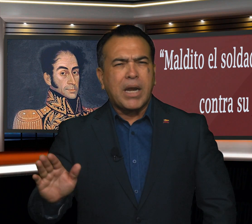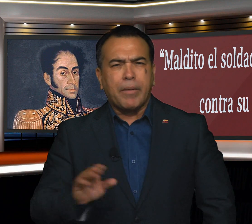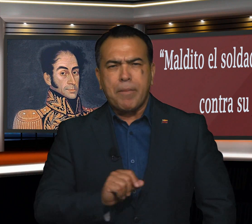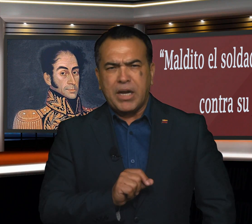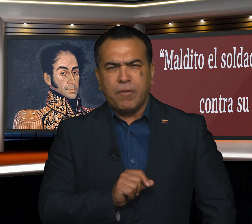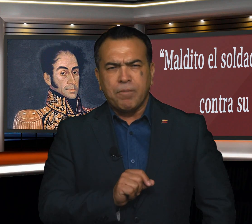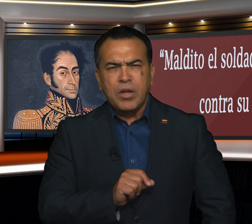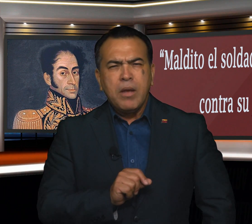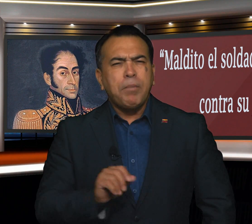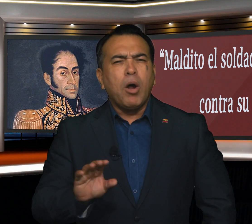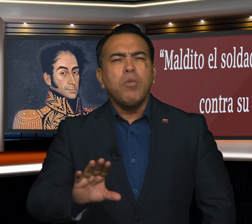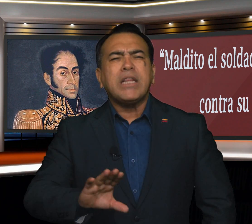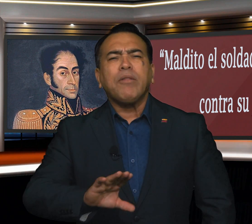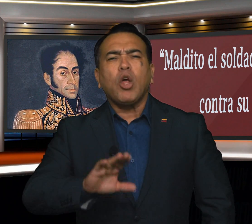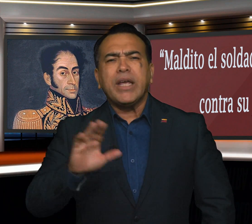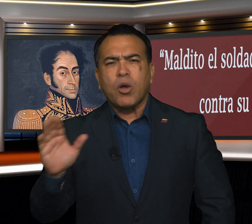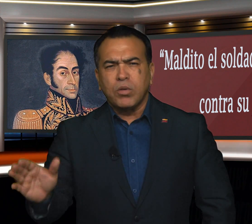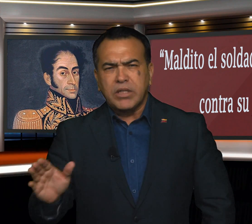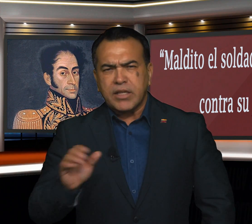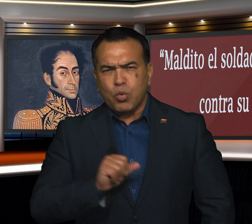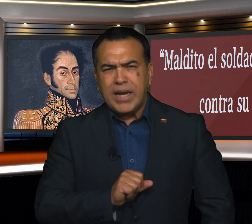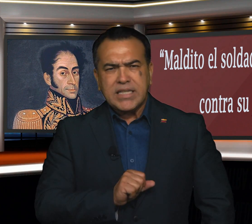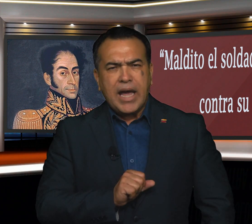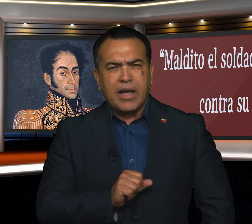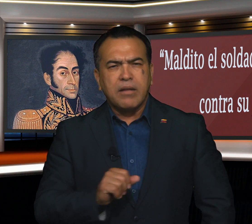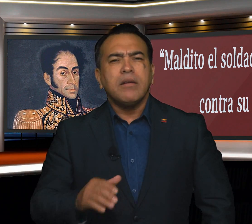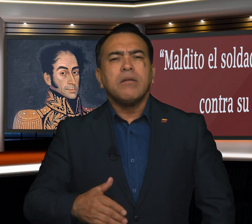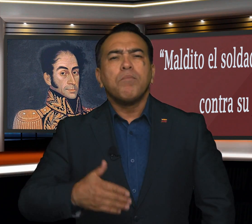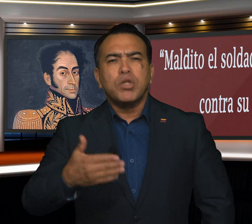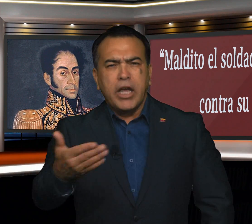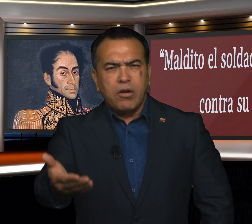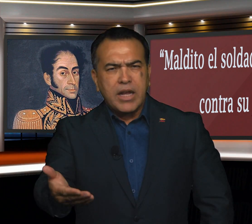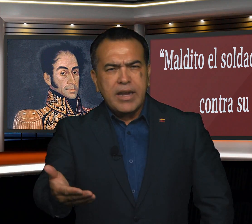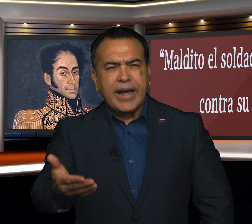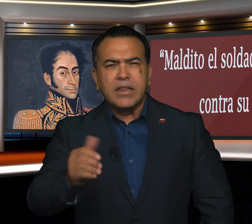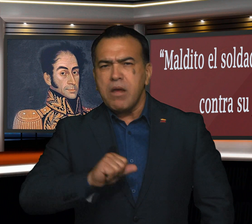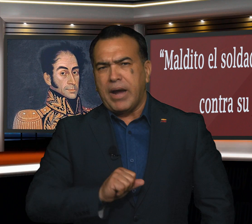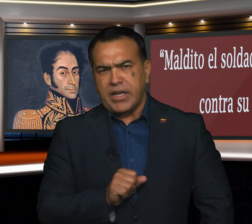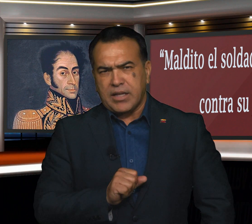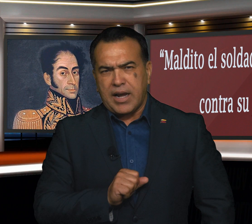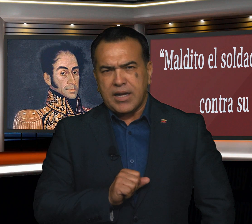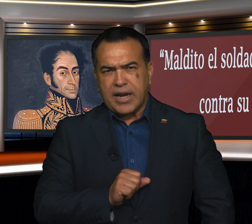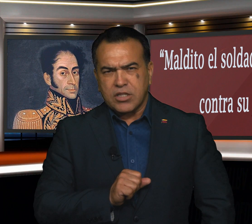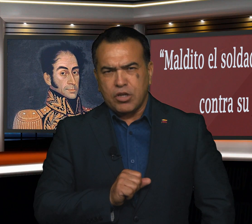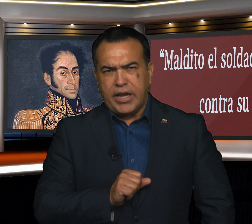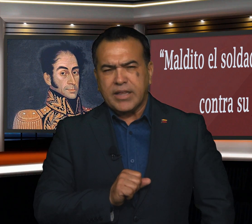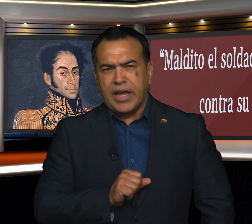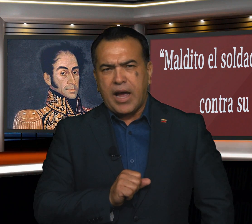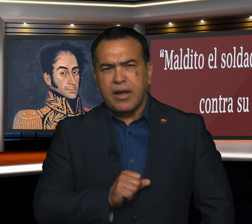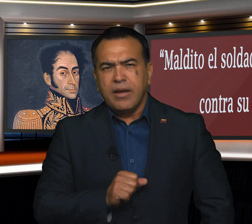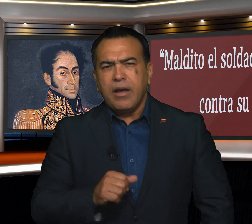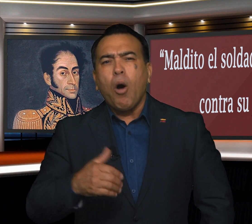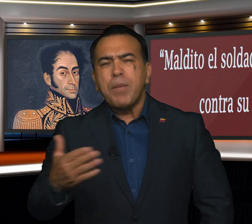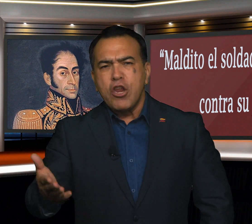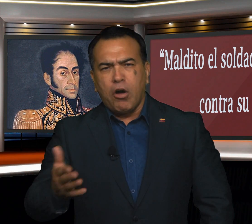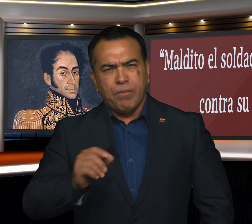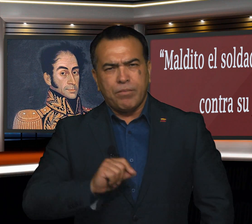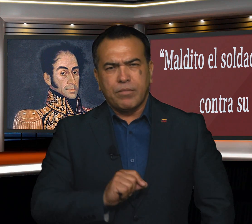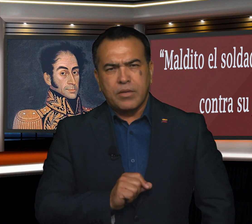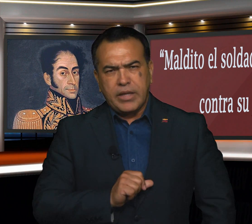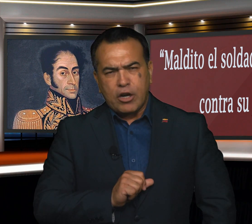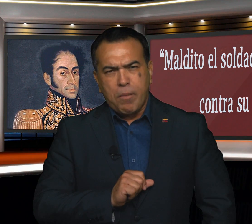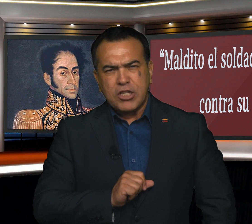palabras más, palabras menos. Pero un tanto descontextualizada, pusieron en negativa esta acción, esta